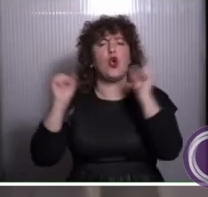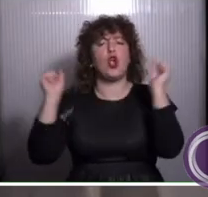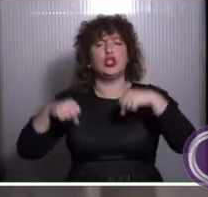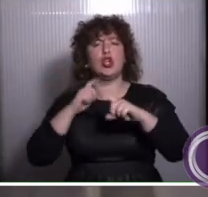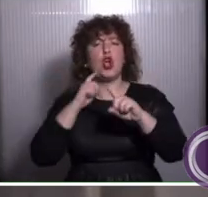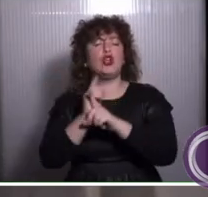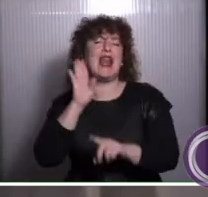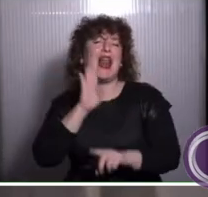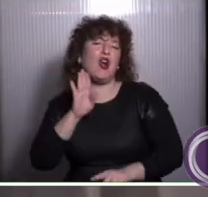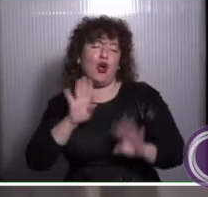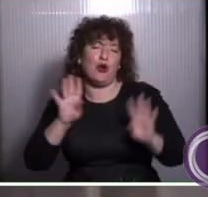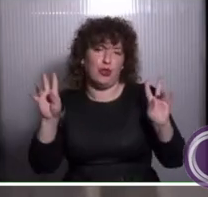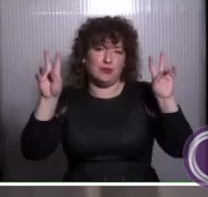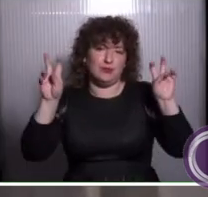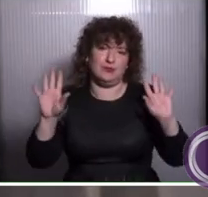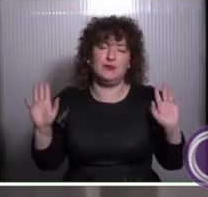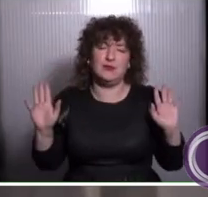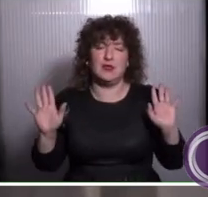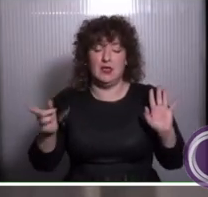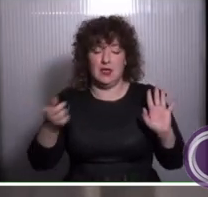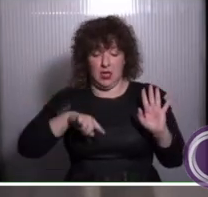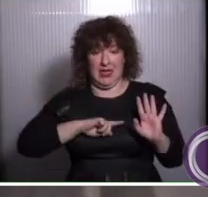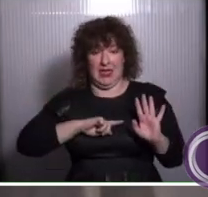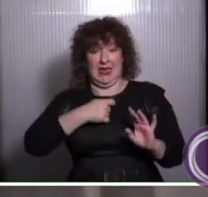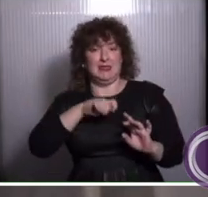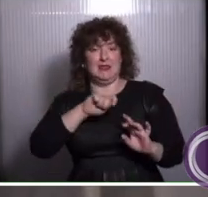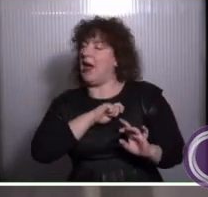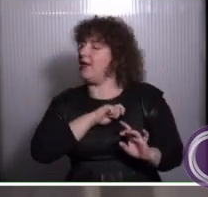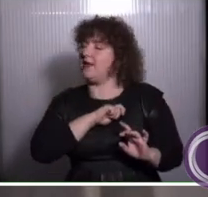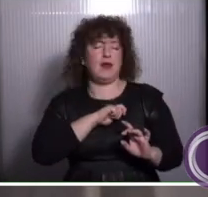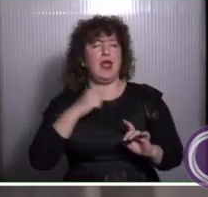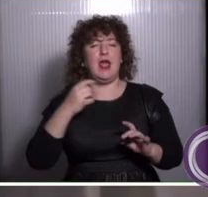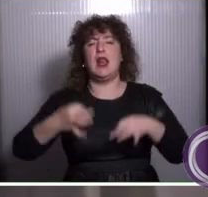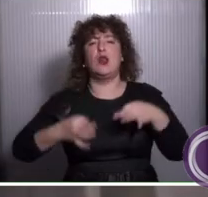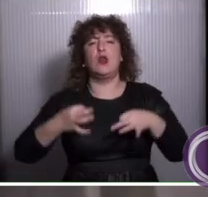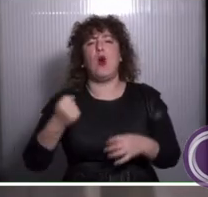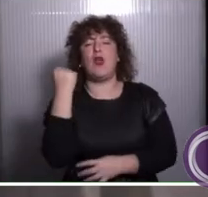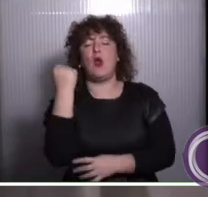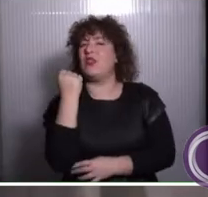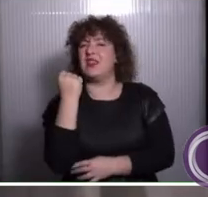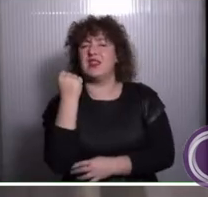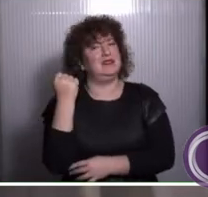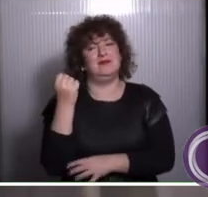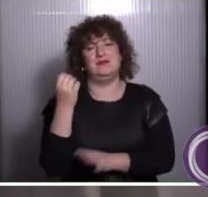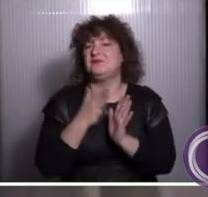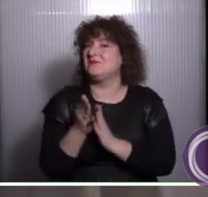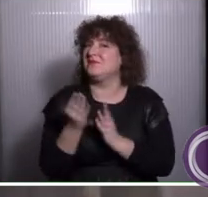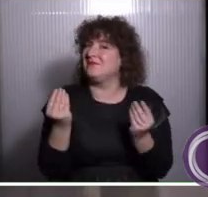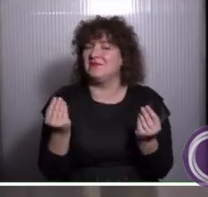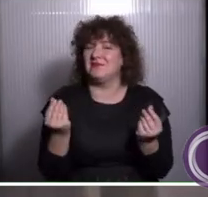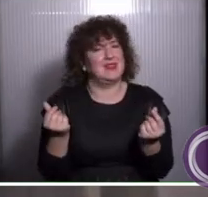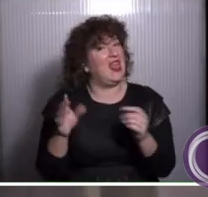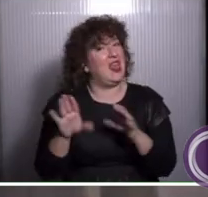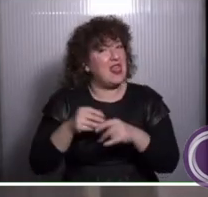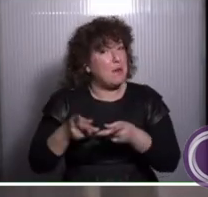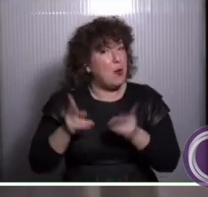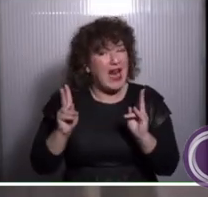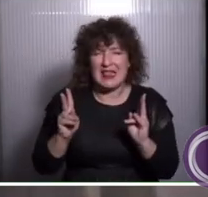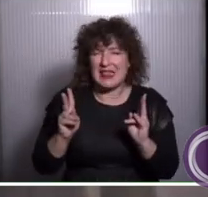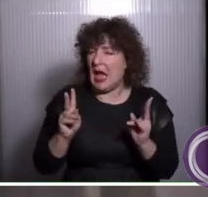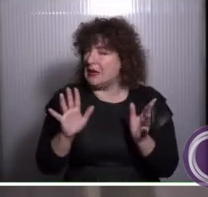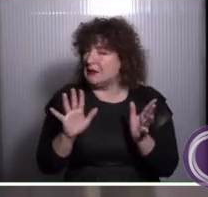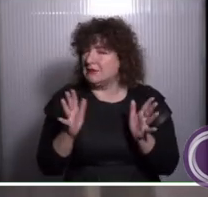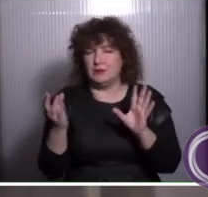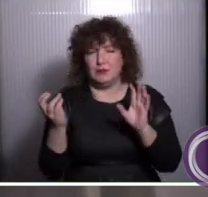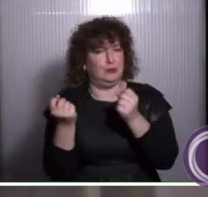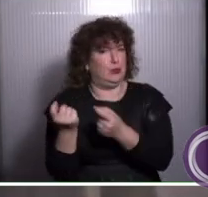corrupción. Son poderes judiciales, mira, en nuestro país es un poder judicial que ha sido escasamente democratizado, y eso hay que